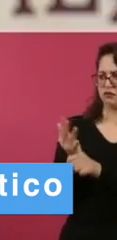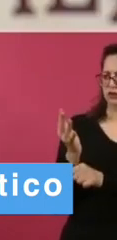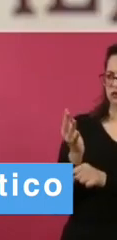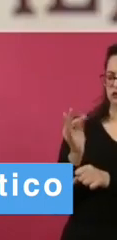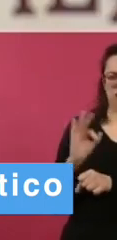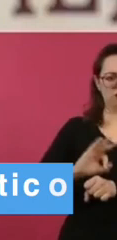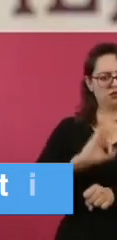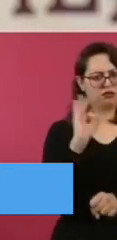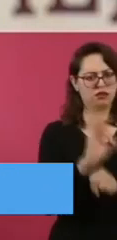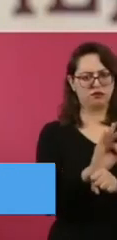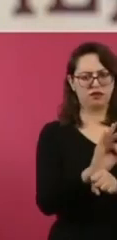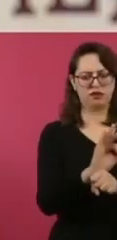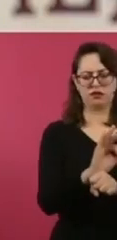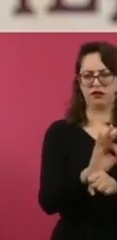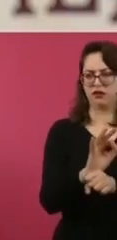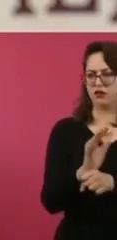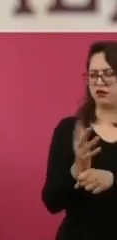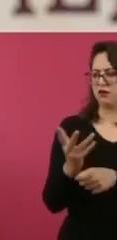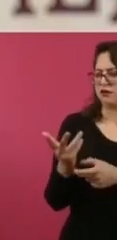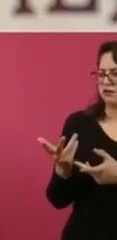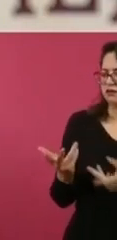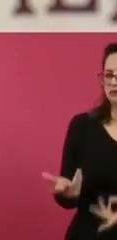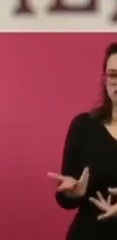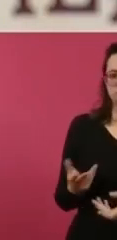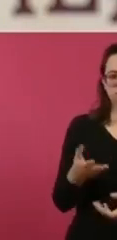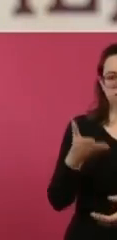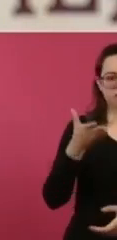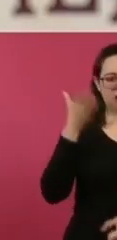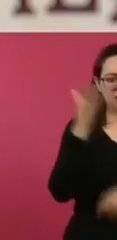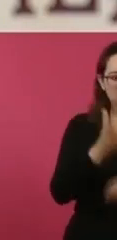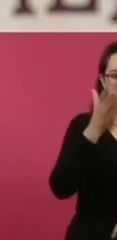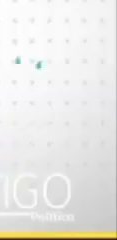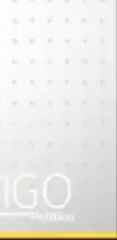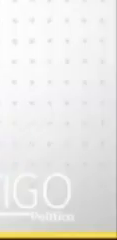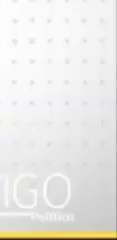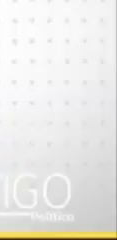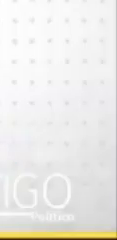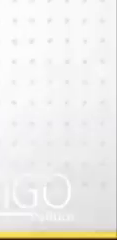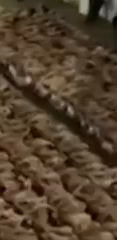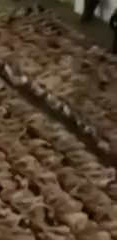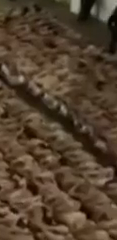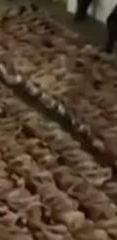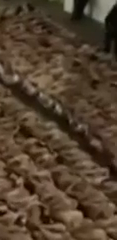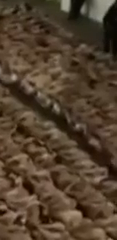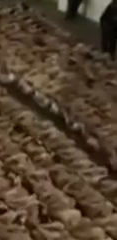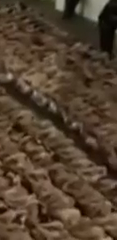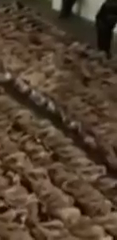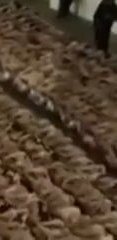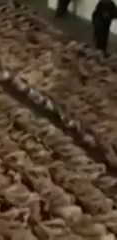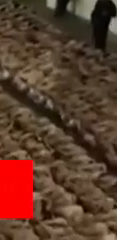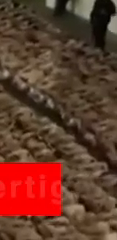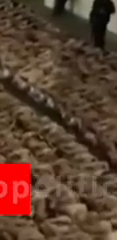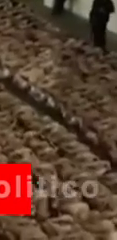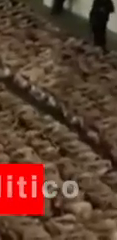una empresa que dejó de pagar impuestos y que en la actualidad debe más de 25 mil millones de pesos. En la megacárcel de